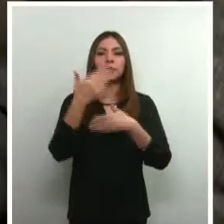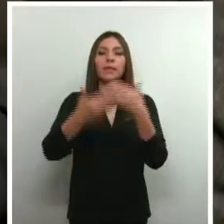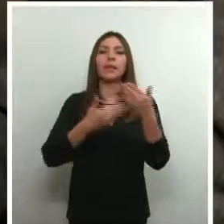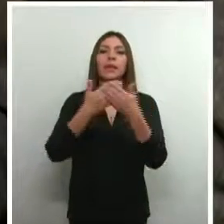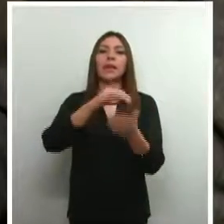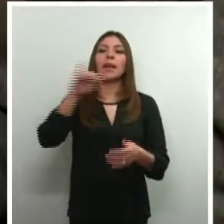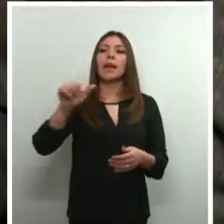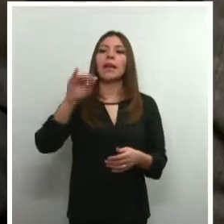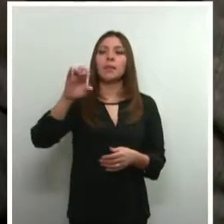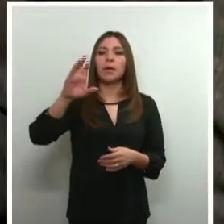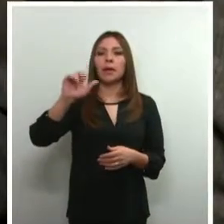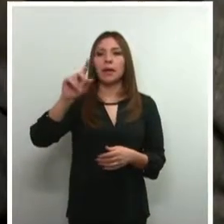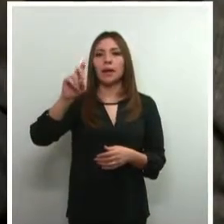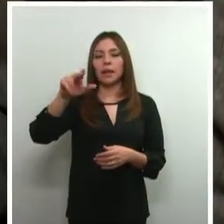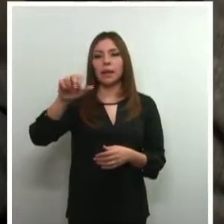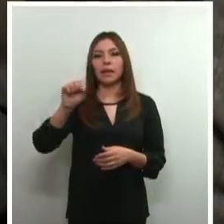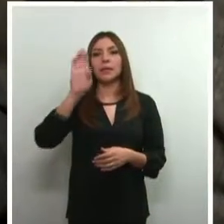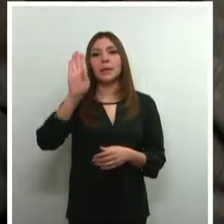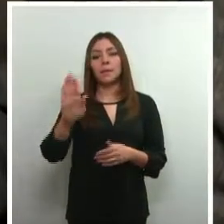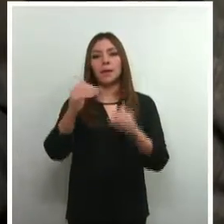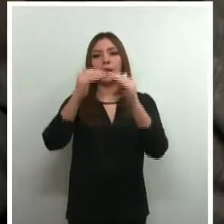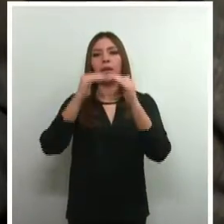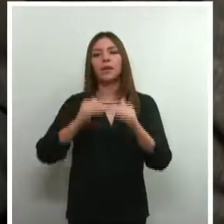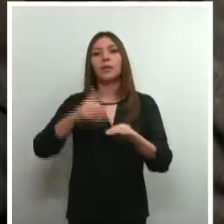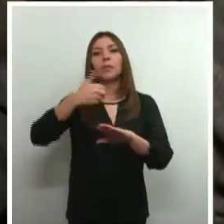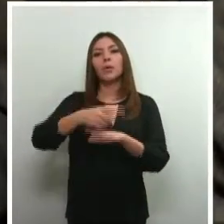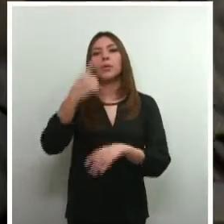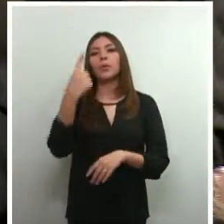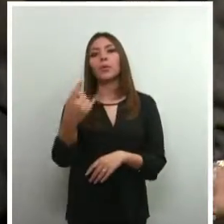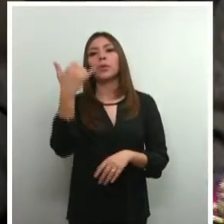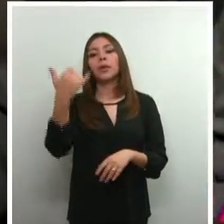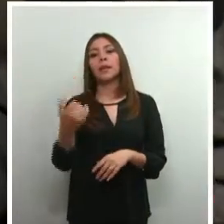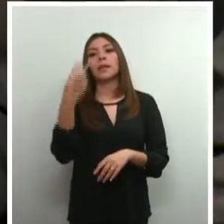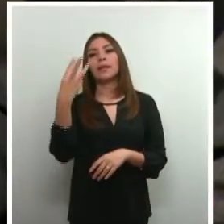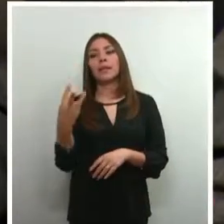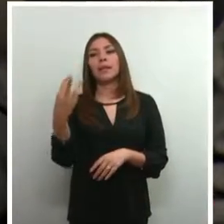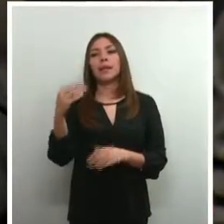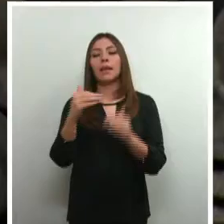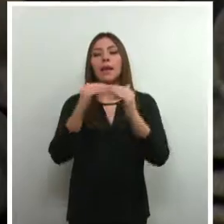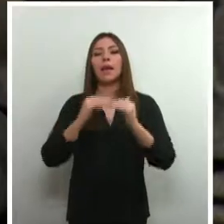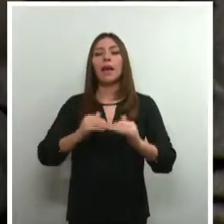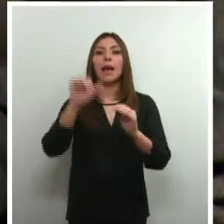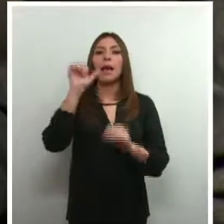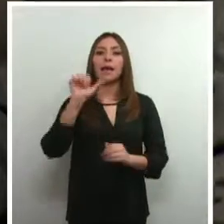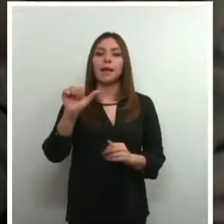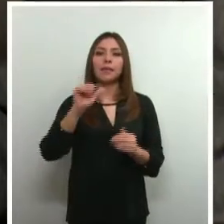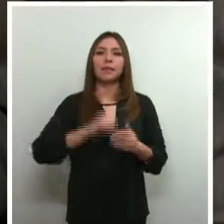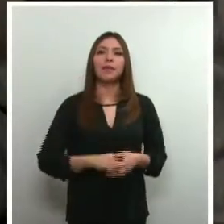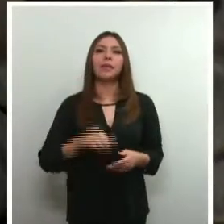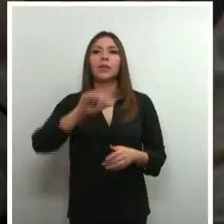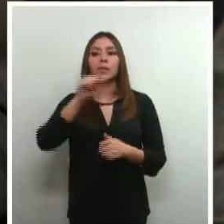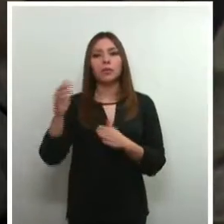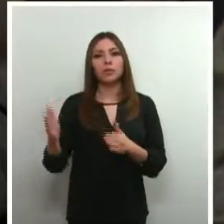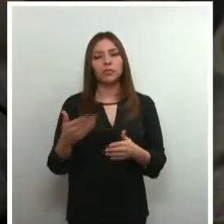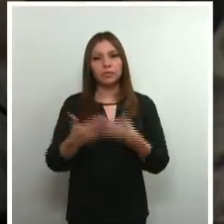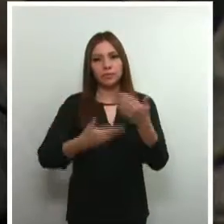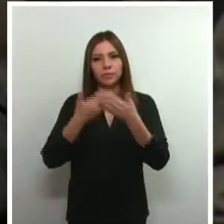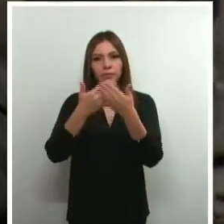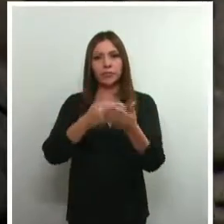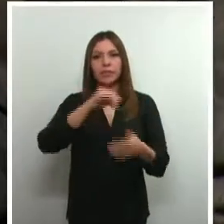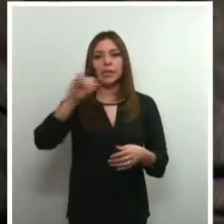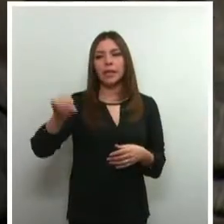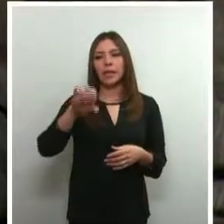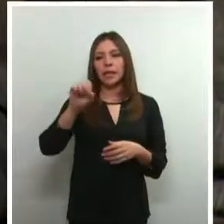Jaime Cárdenas, al apartado B, numeral 1 y numeral 3, inciso A. Una reserva del diputado Jesús